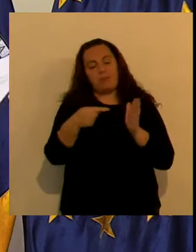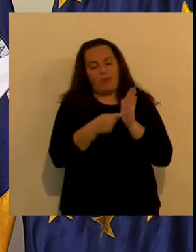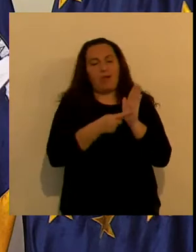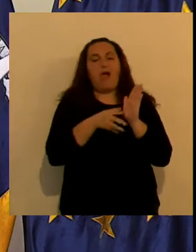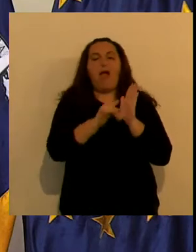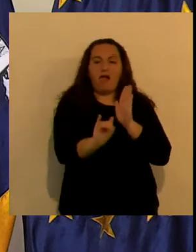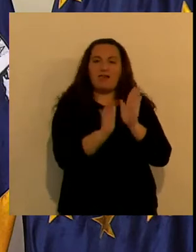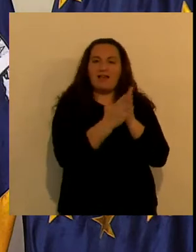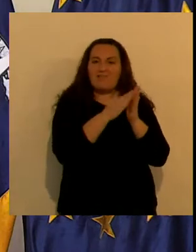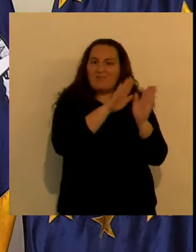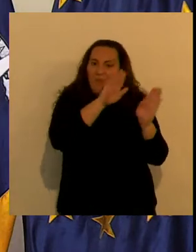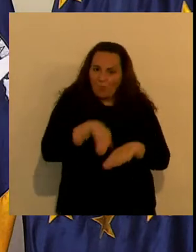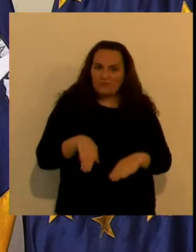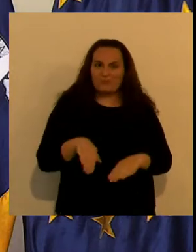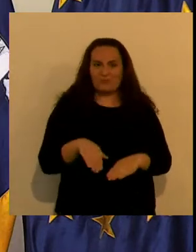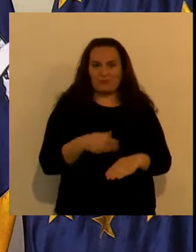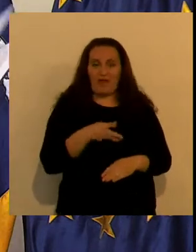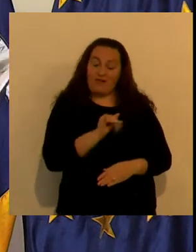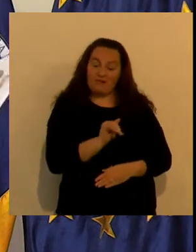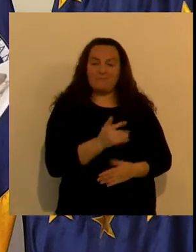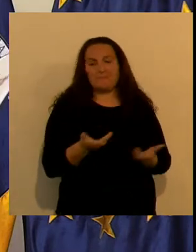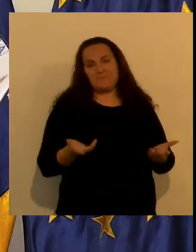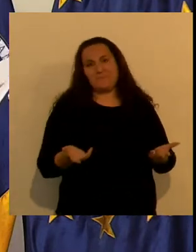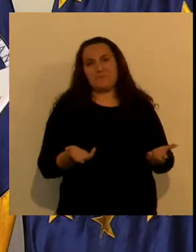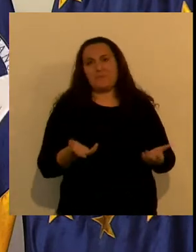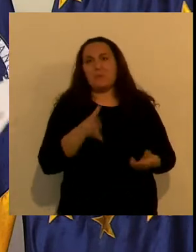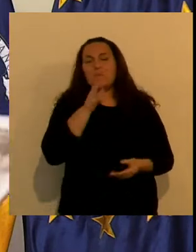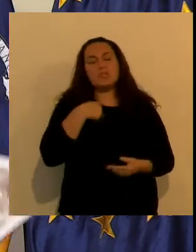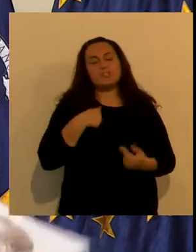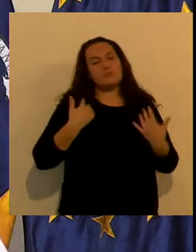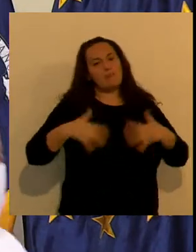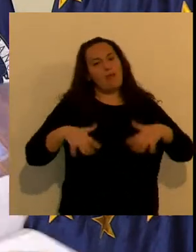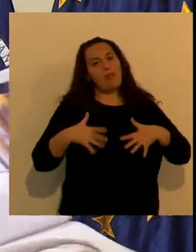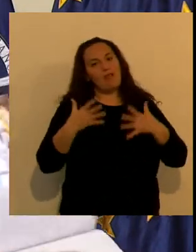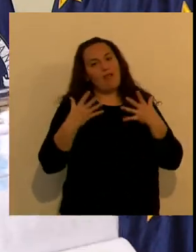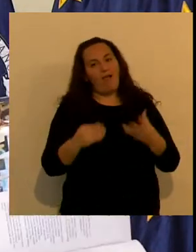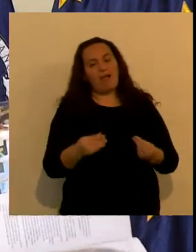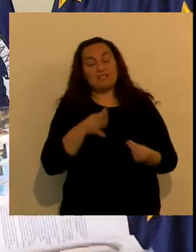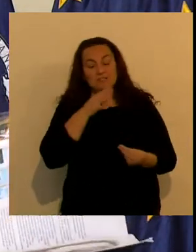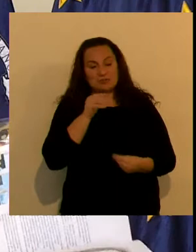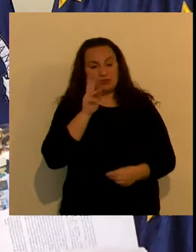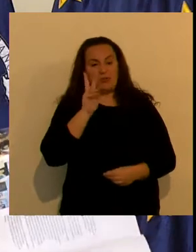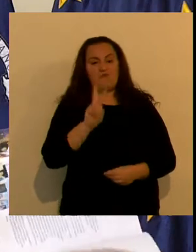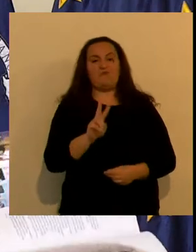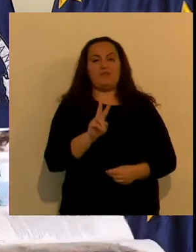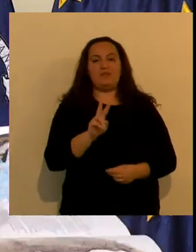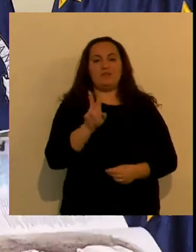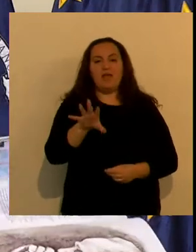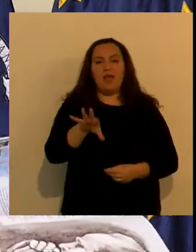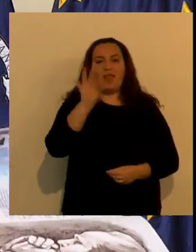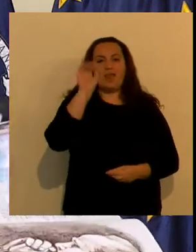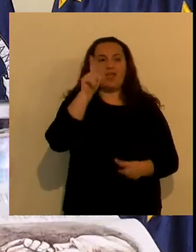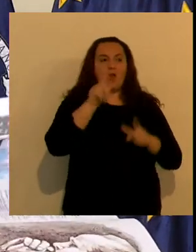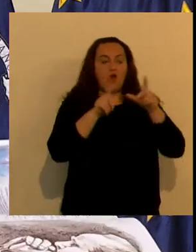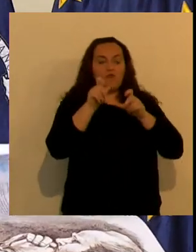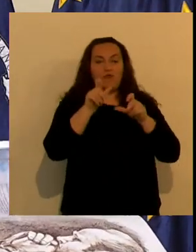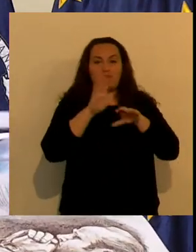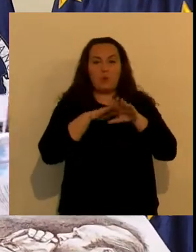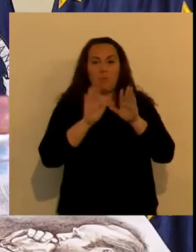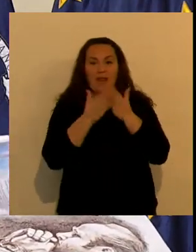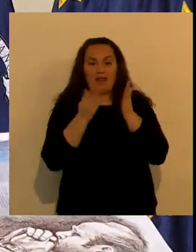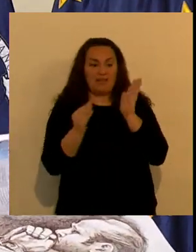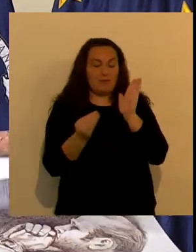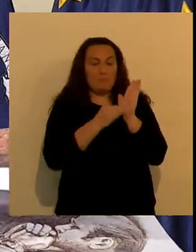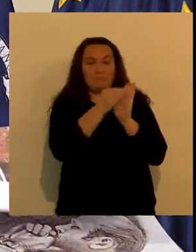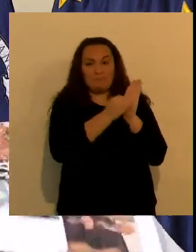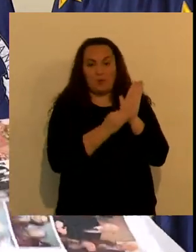su último libro. Pues me alegro mucho cuando vi que él ha elegido estas fotos para su último